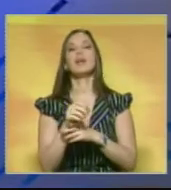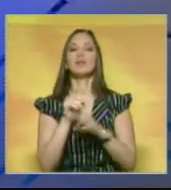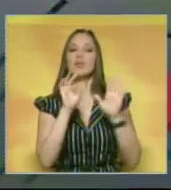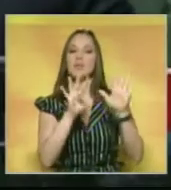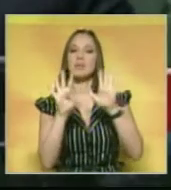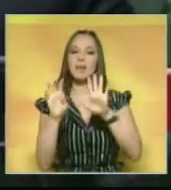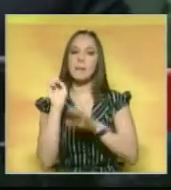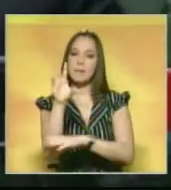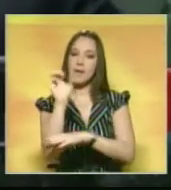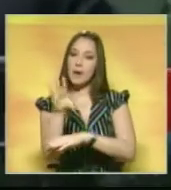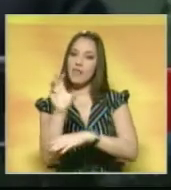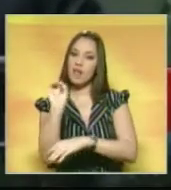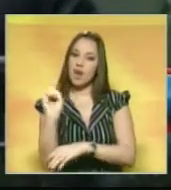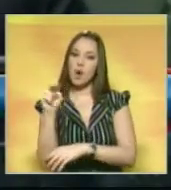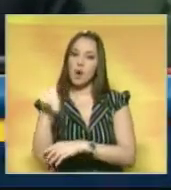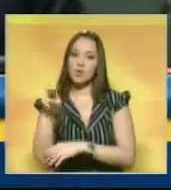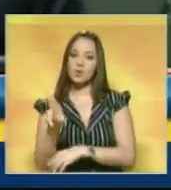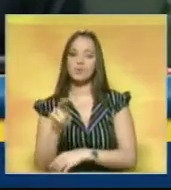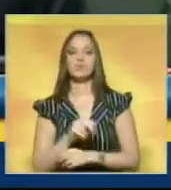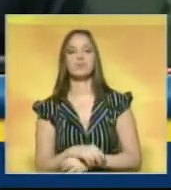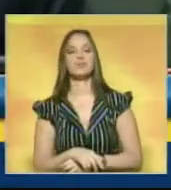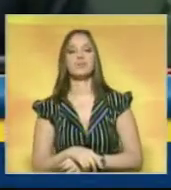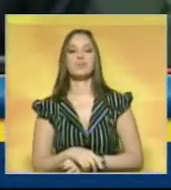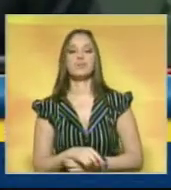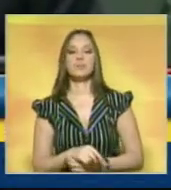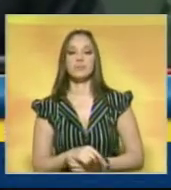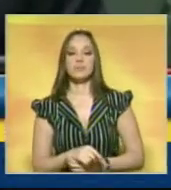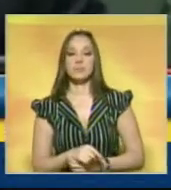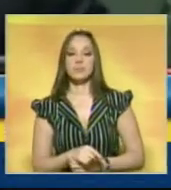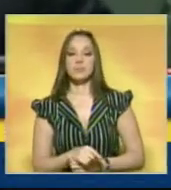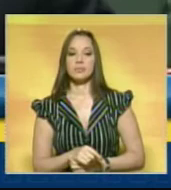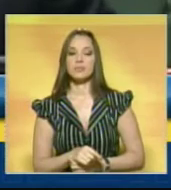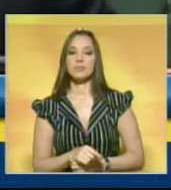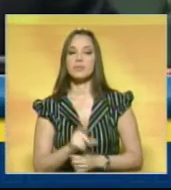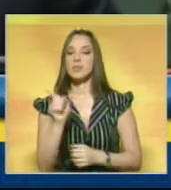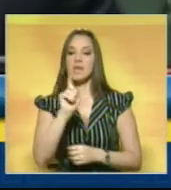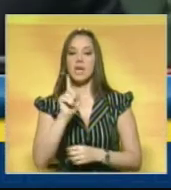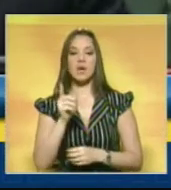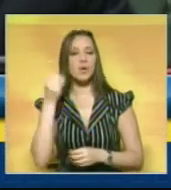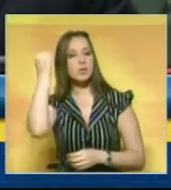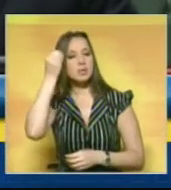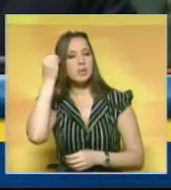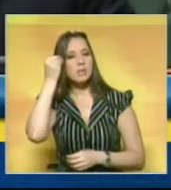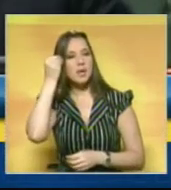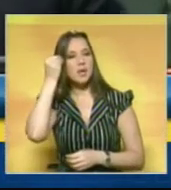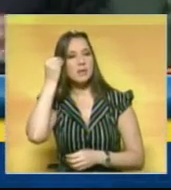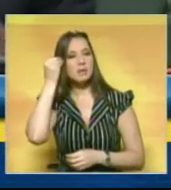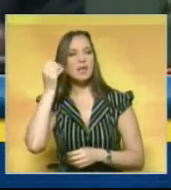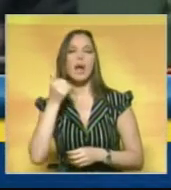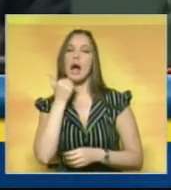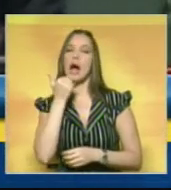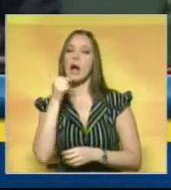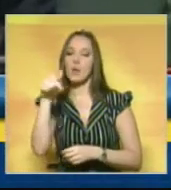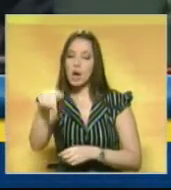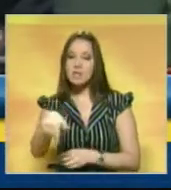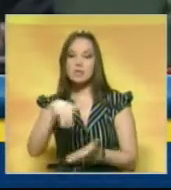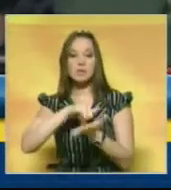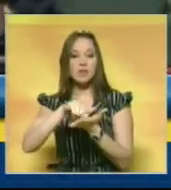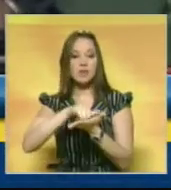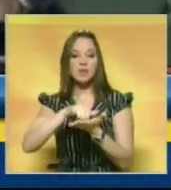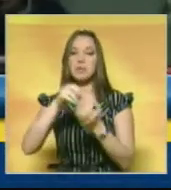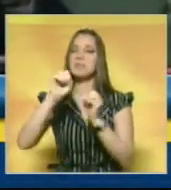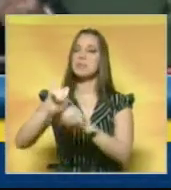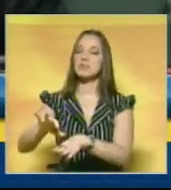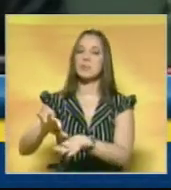ONU. Que no quede en el aire, que no caiga al vacío de esta sala, aquí en Nueva York,